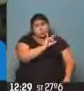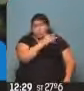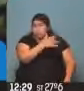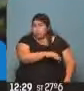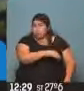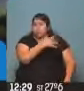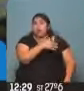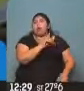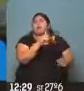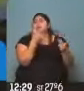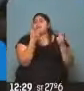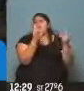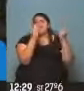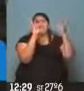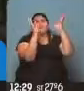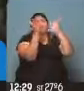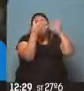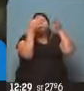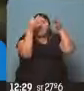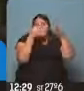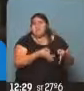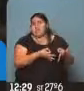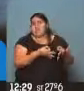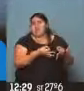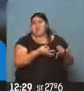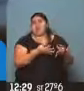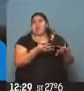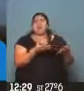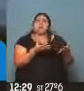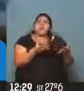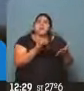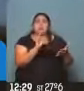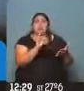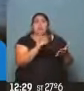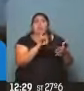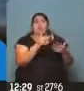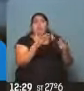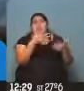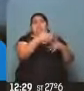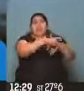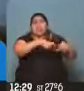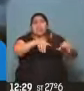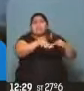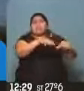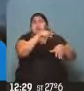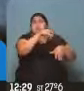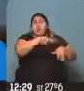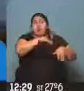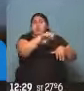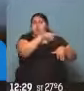excelentes condiciones meteorológicas algo muy poco habitual en el canal de la mancha por eso es que se está demorando